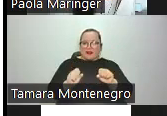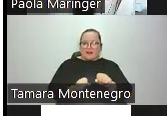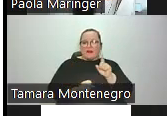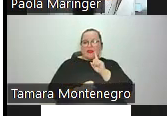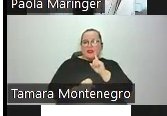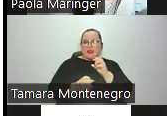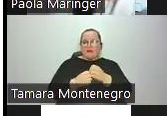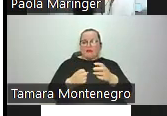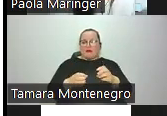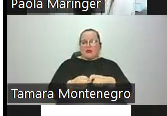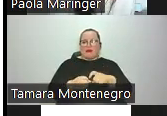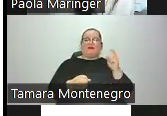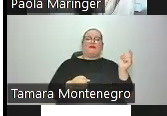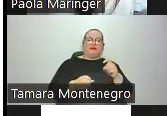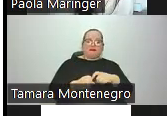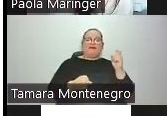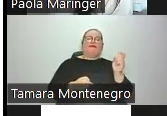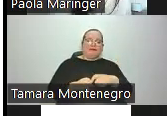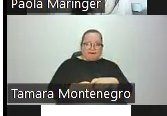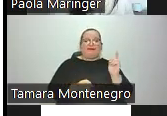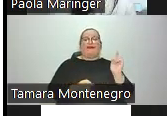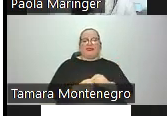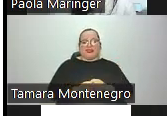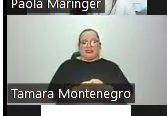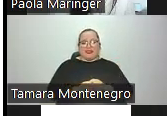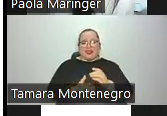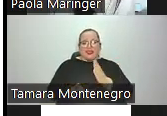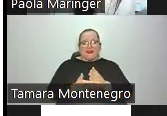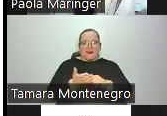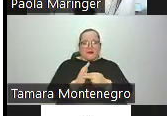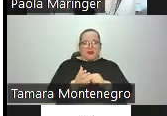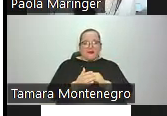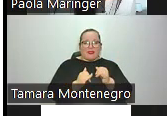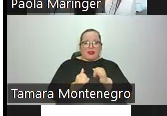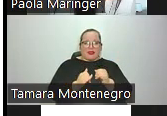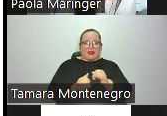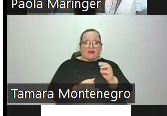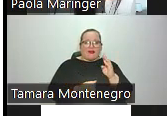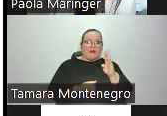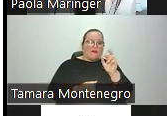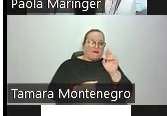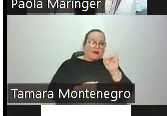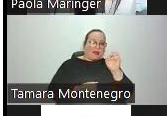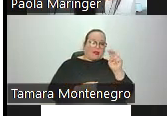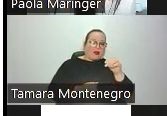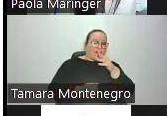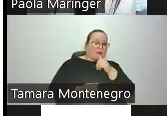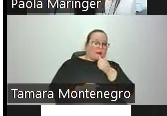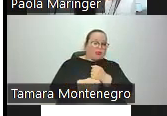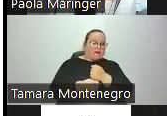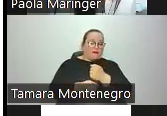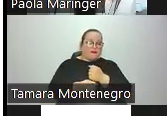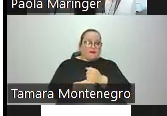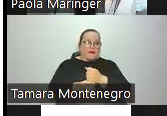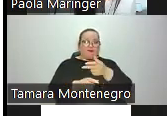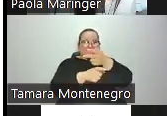de la charla, dice Ignacia. Chucha, voy a tener un problema de conexión. Brian, no hay mucho trabajo de topógrafo en la región, estoy